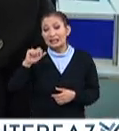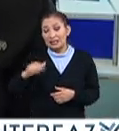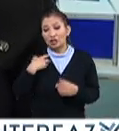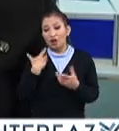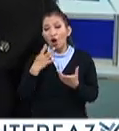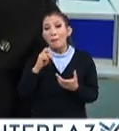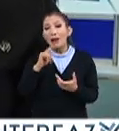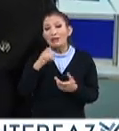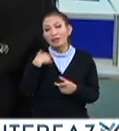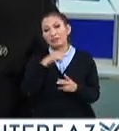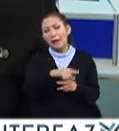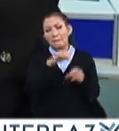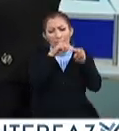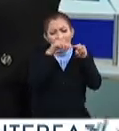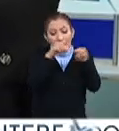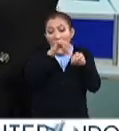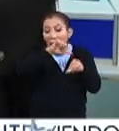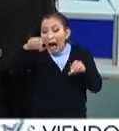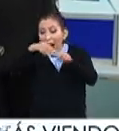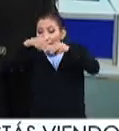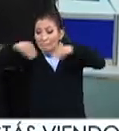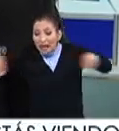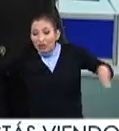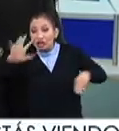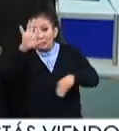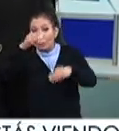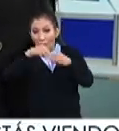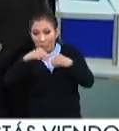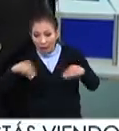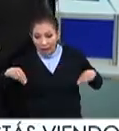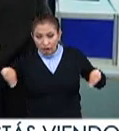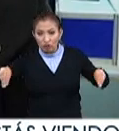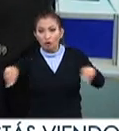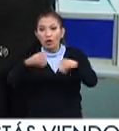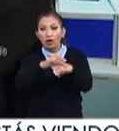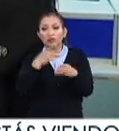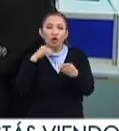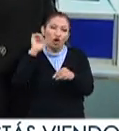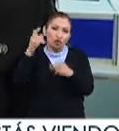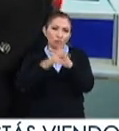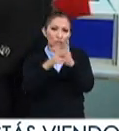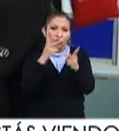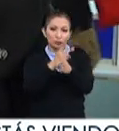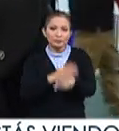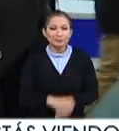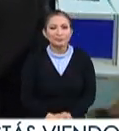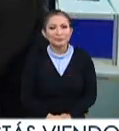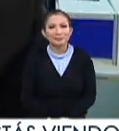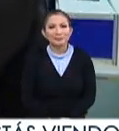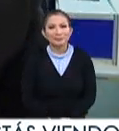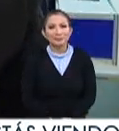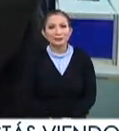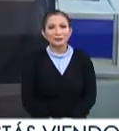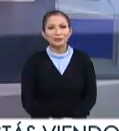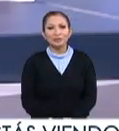compartidos que van desde milímetros hasta metros, hasta 5 metros, entre otros productos.